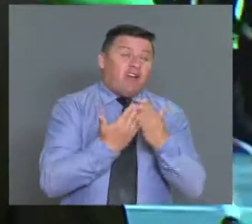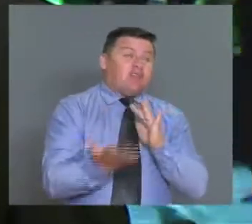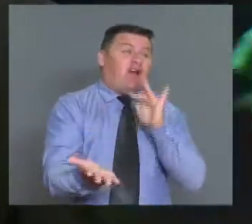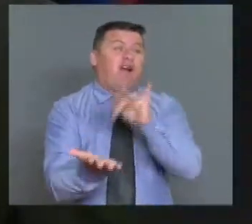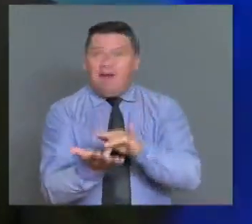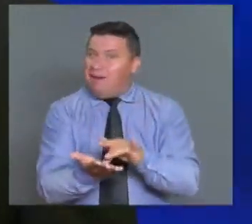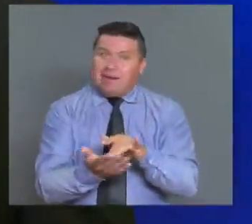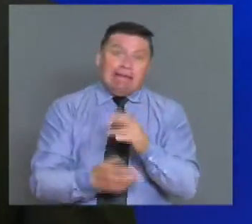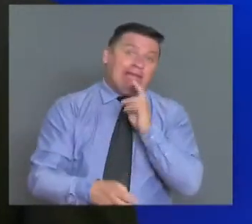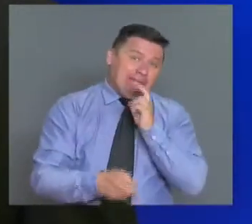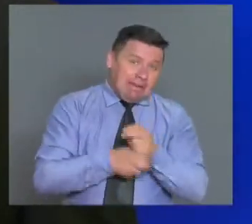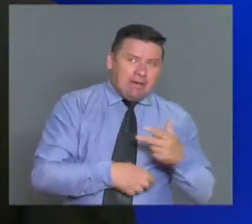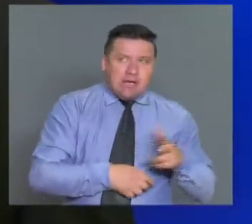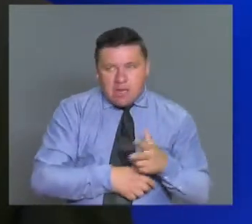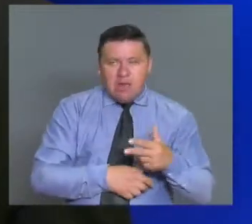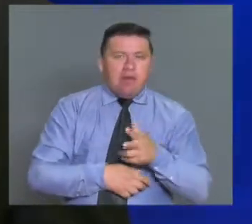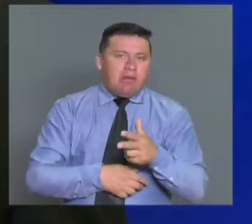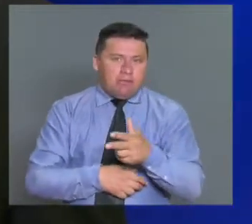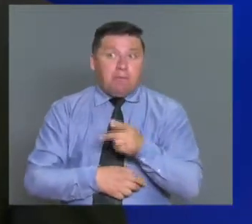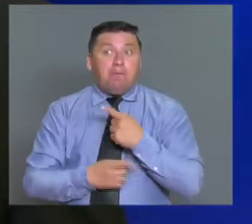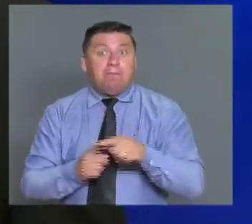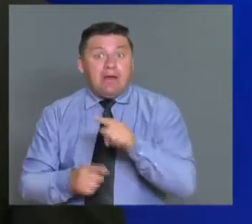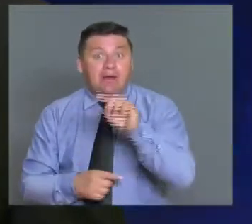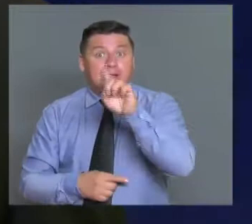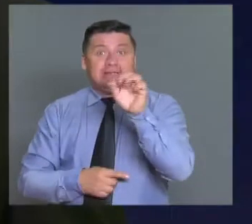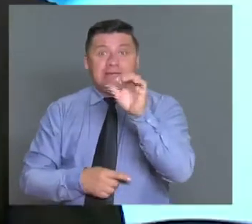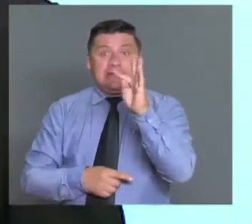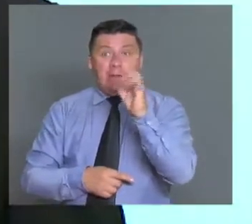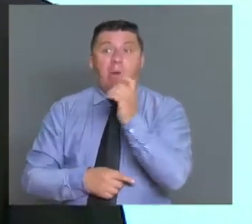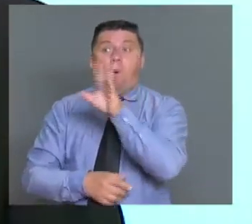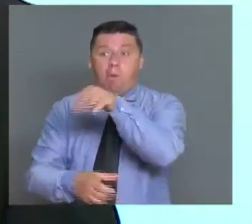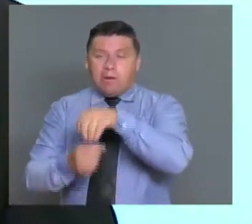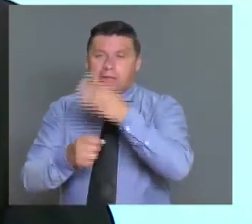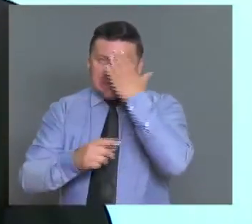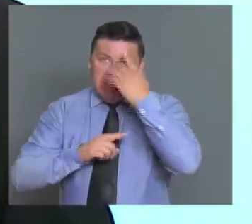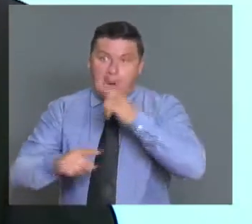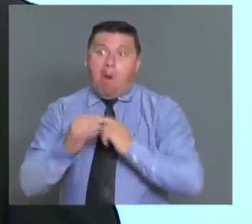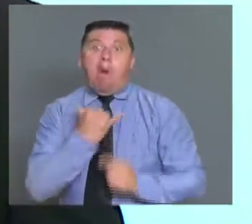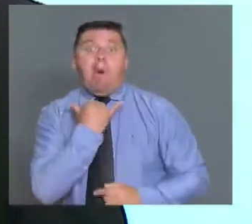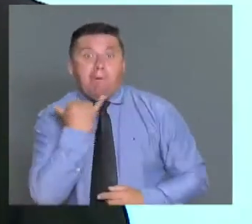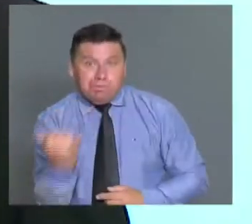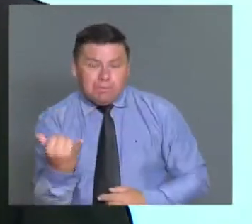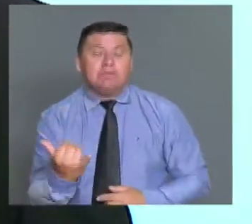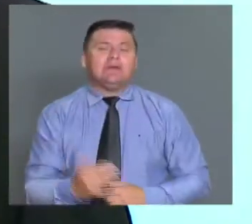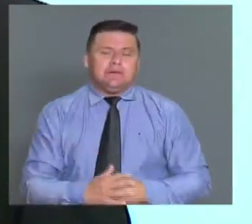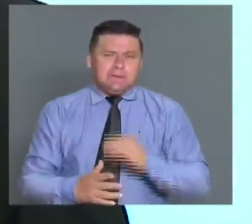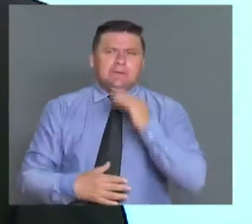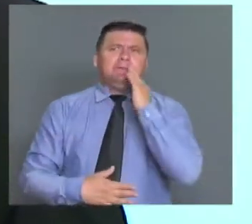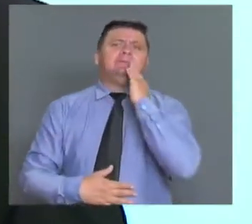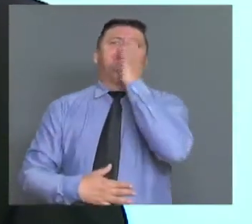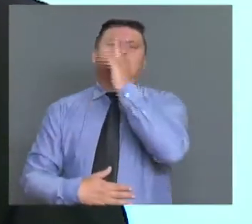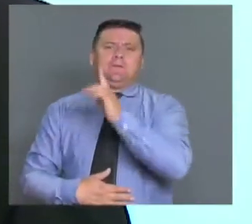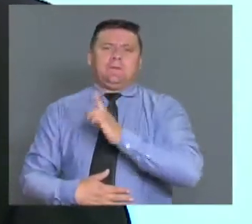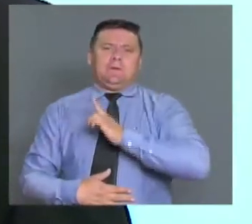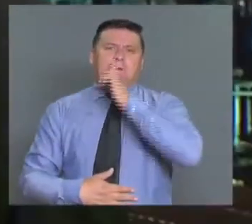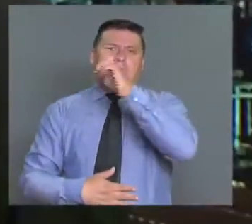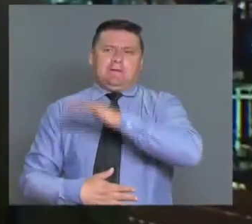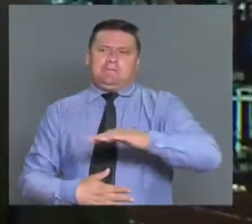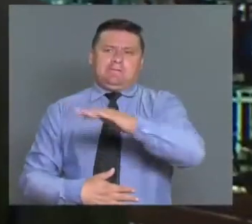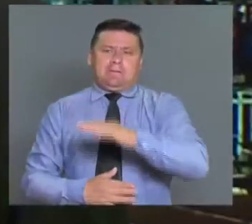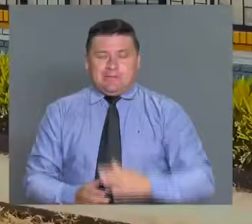Sin embargo, allí se encuentra un CETAP donde se forman en el saber administrativo público los futuros líderes de esta